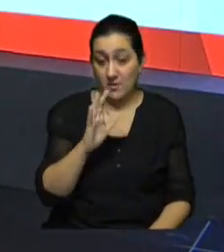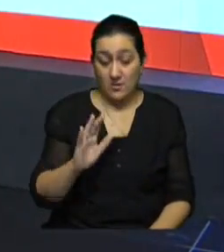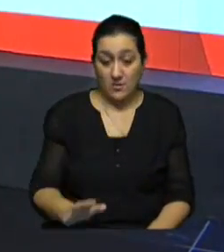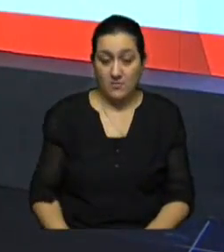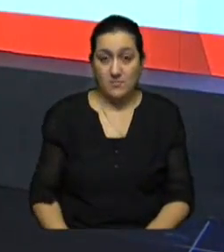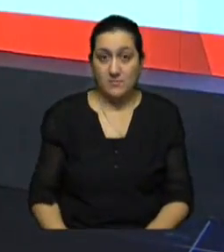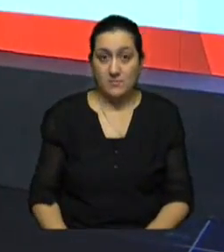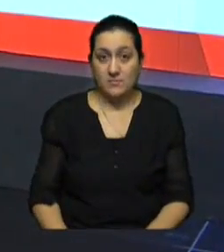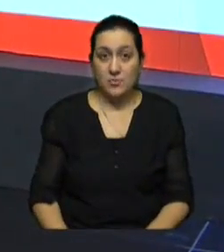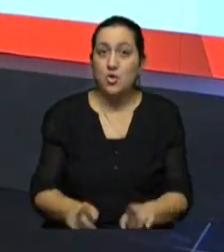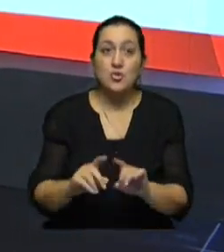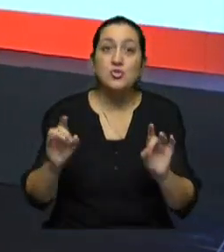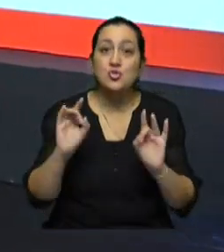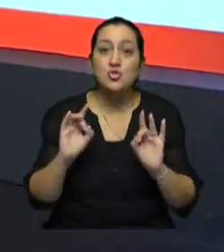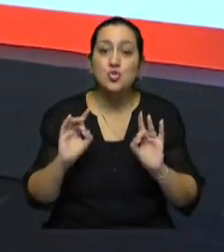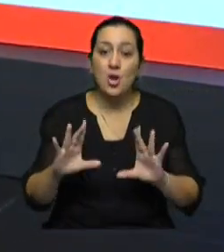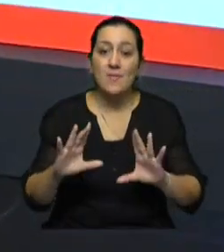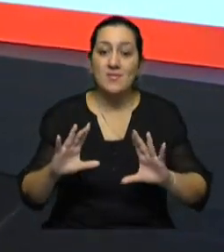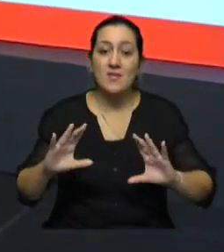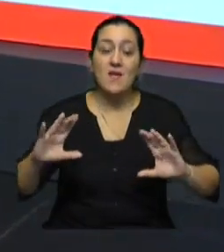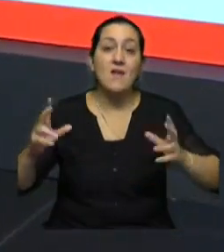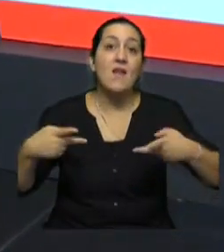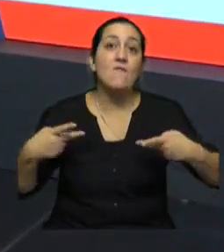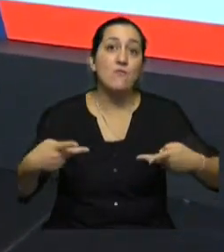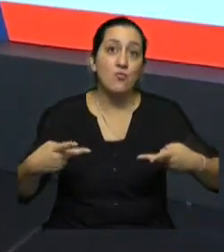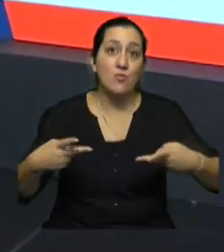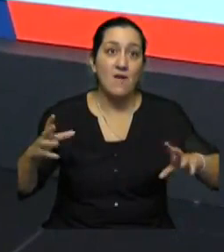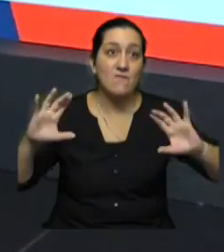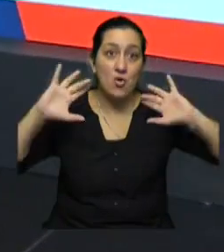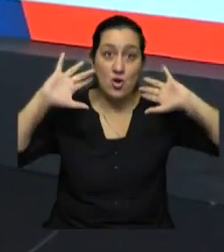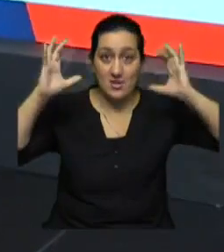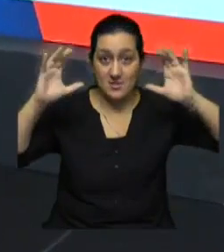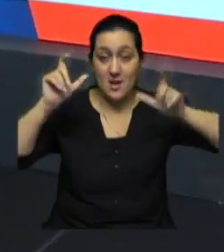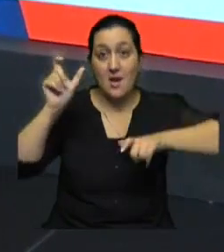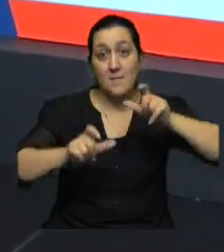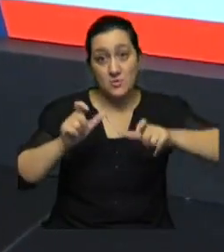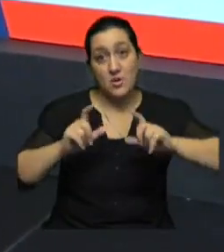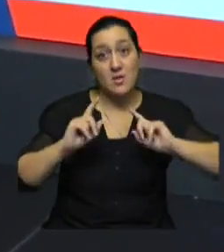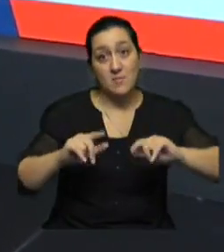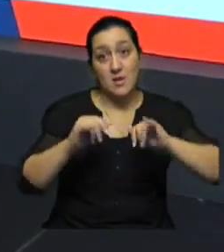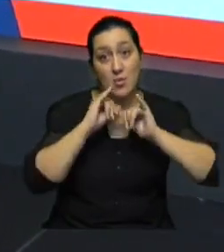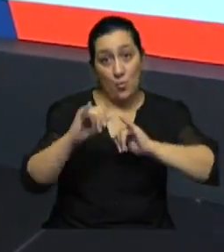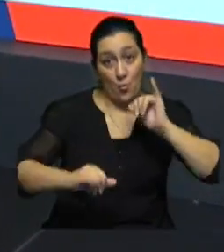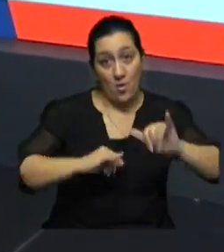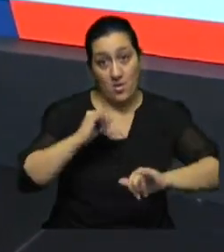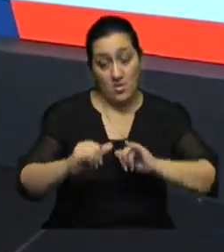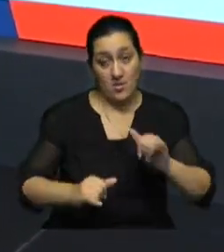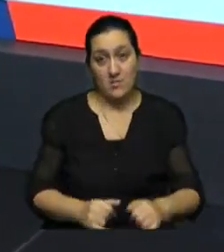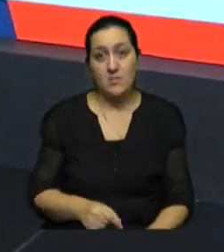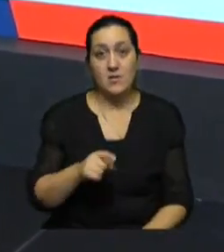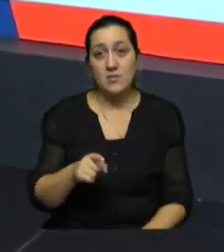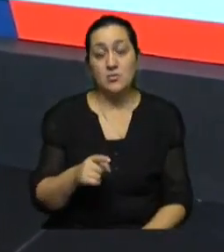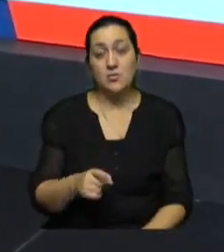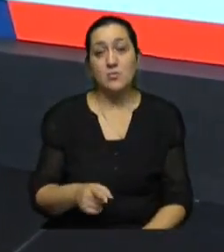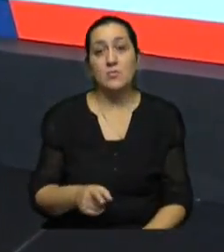hoy. No solo en el fútbol ganó la violencia. Nuestra violentos. Audiencia también hace descargas, Fito. Sí, me encanta, me encanta. Esto para los dos minutos